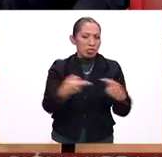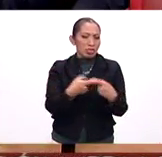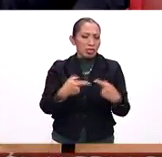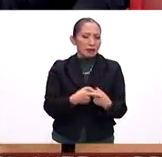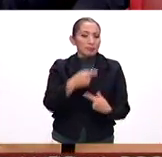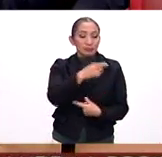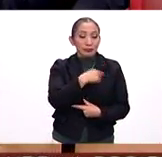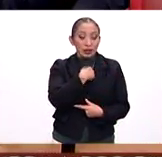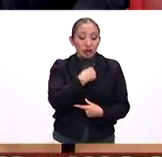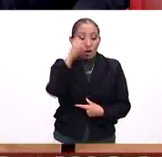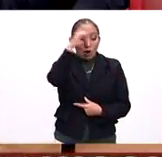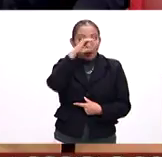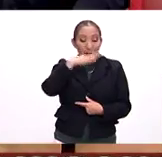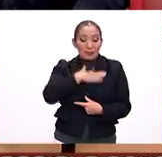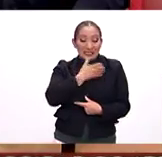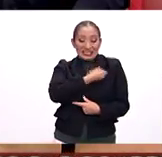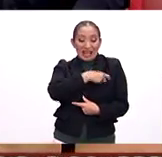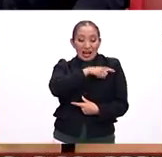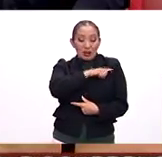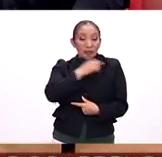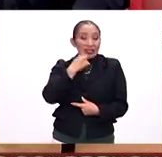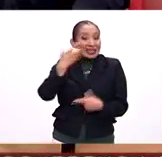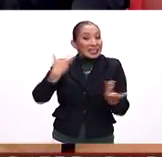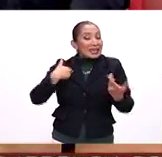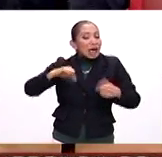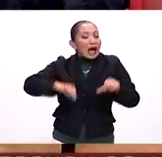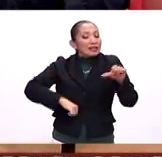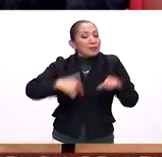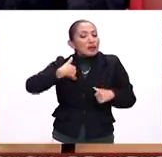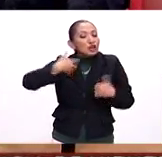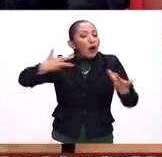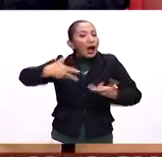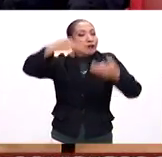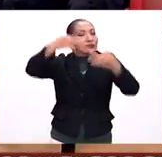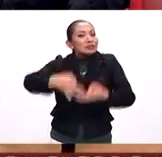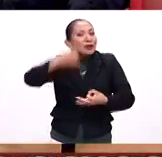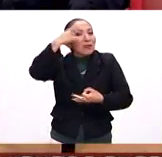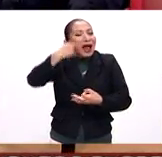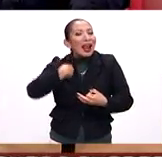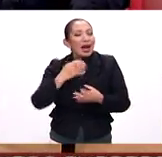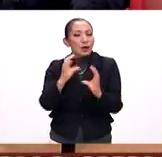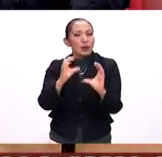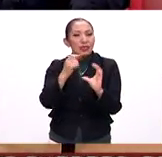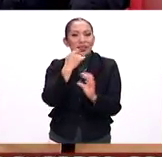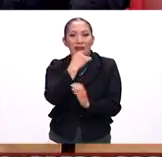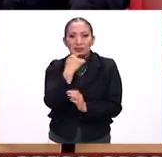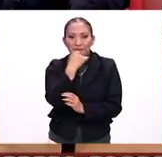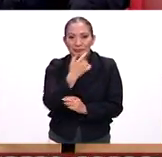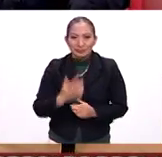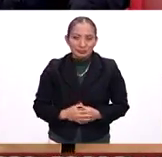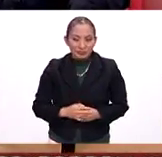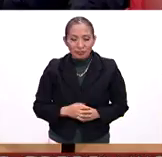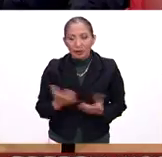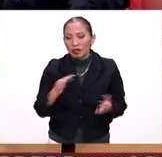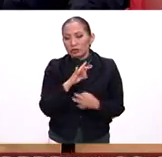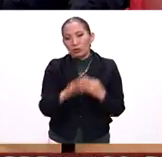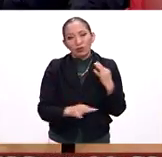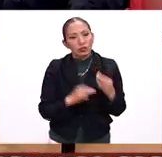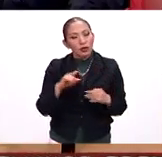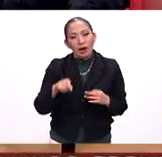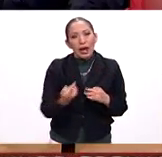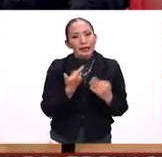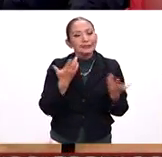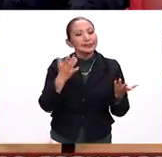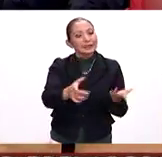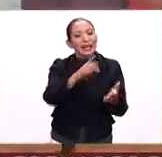entre lo que yo opino de mi salud y las acciones que en realidad estoy tomando alrededor de ella. Todo esto obviamente implica